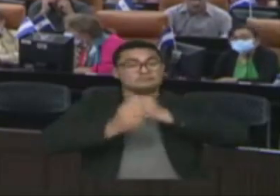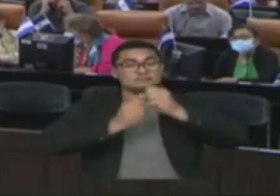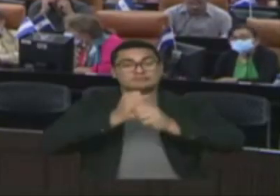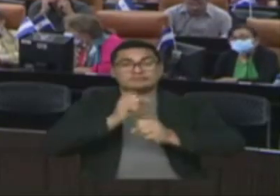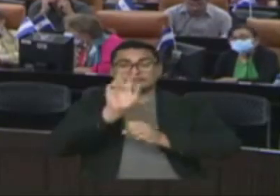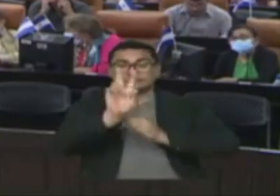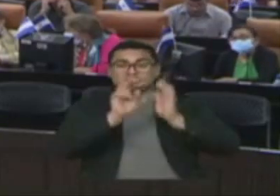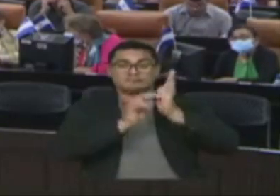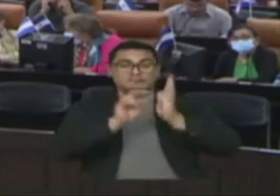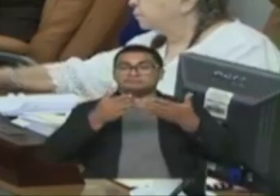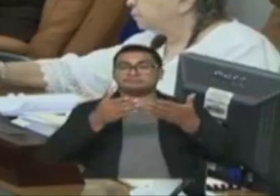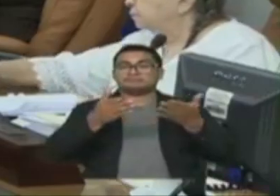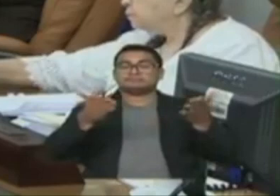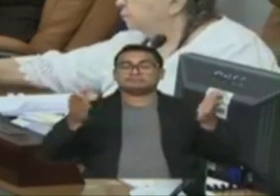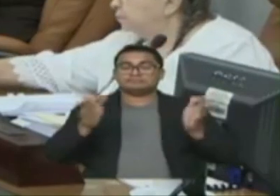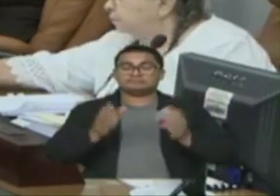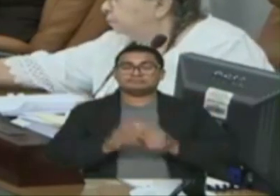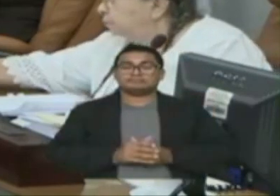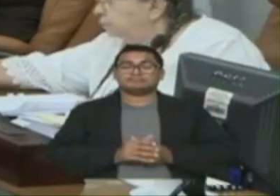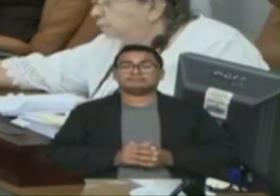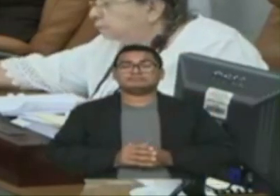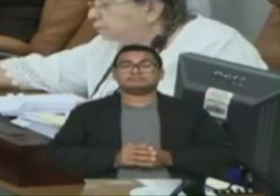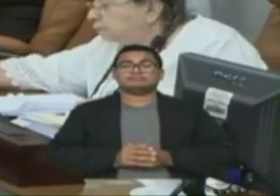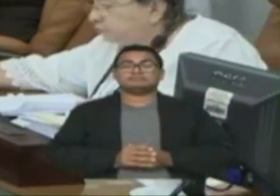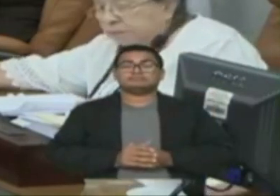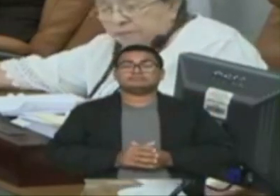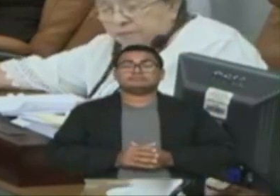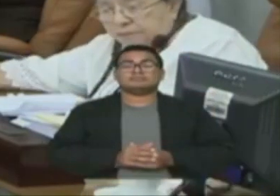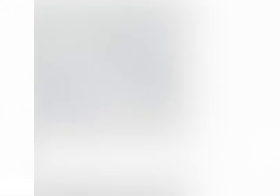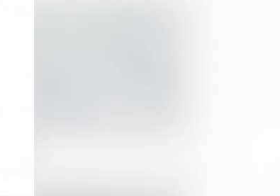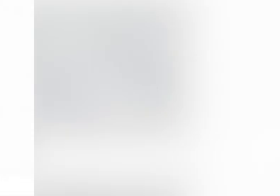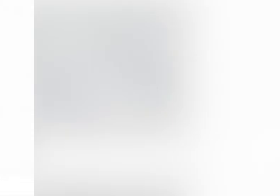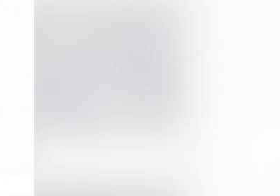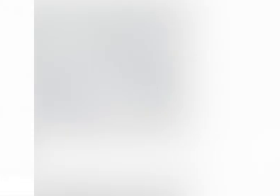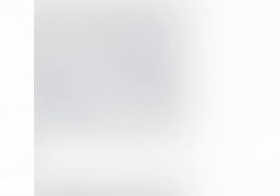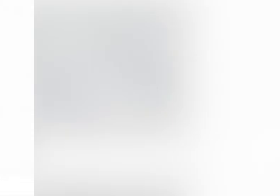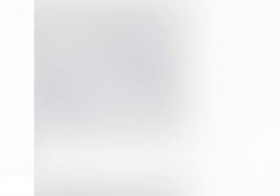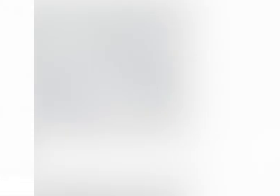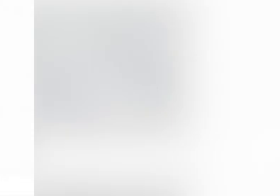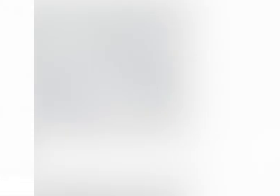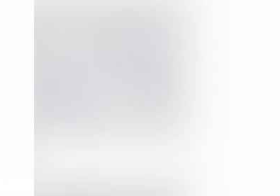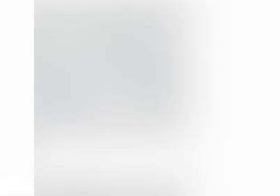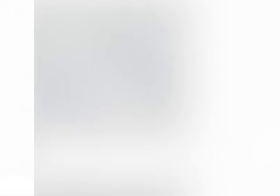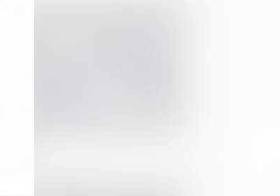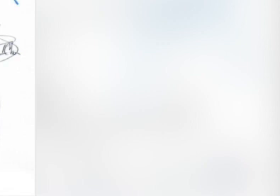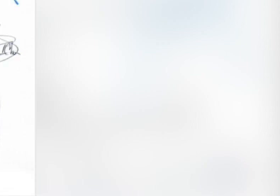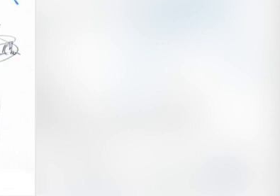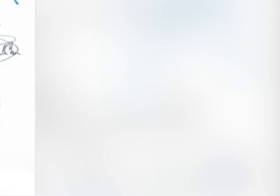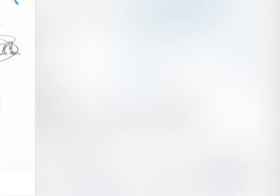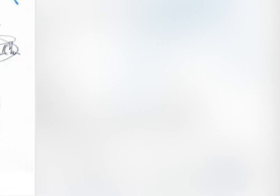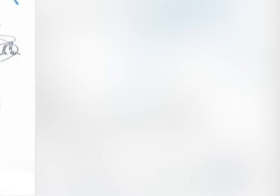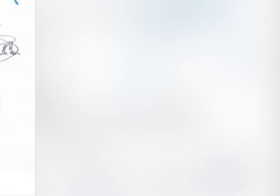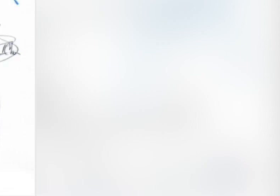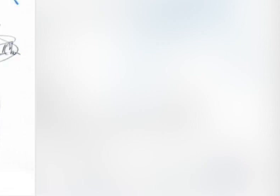Iglesia Católica. Según expertos, constituye un instrumento jurídico más de represión. El documento declara, entre otros, que las